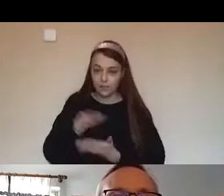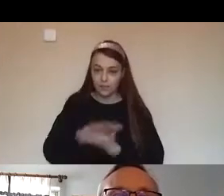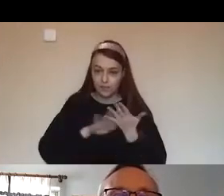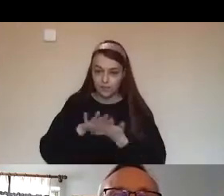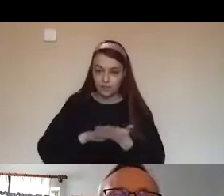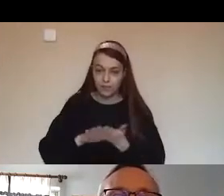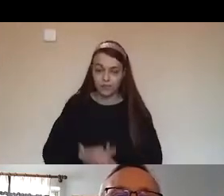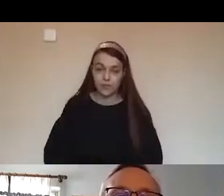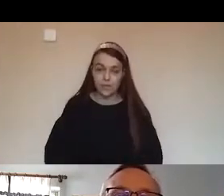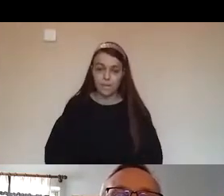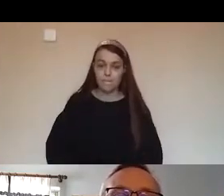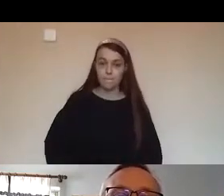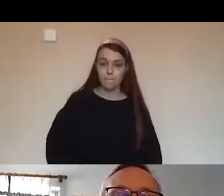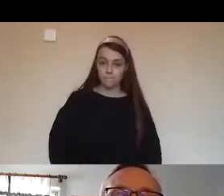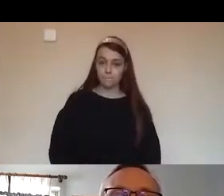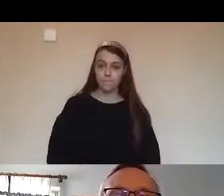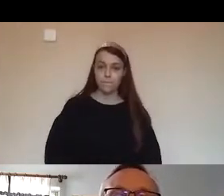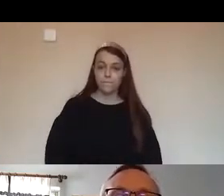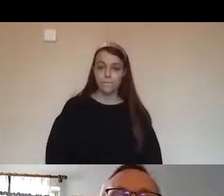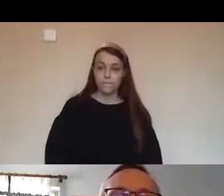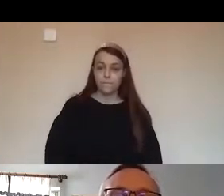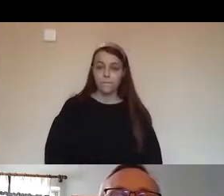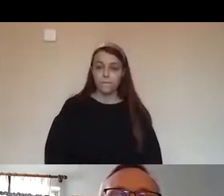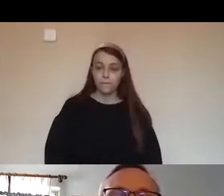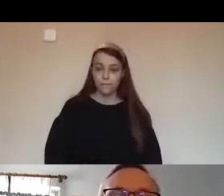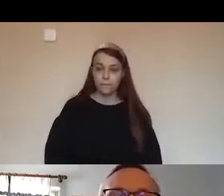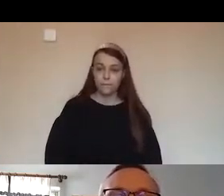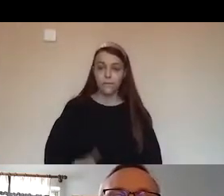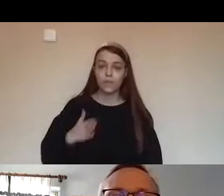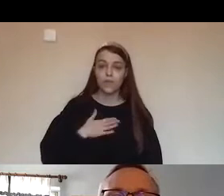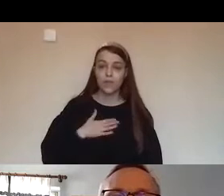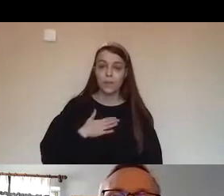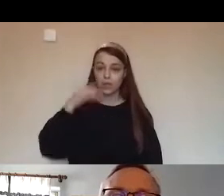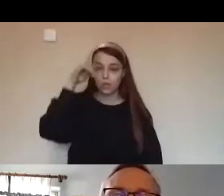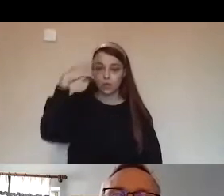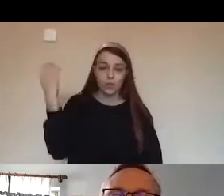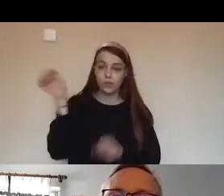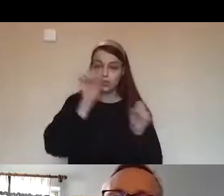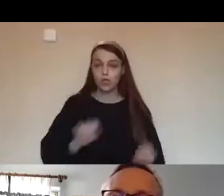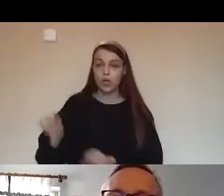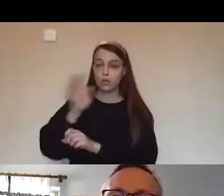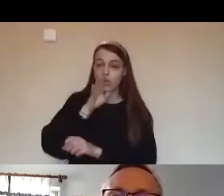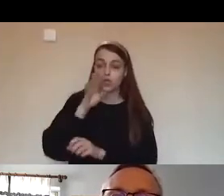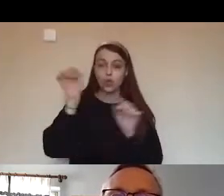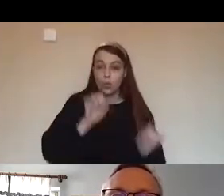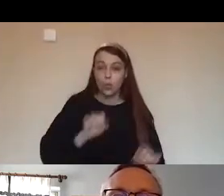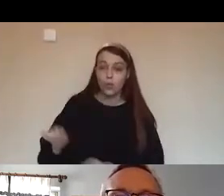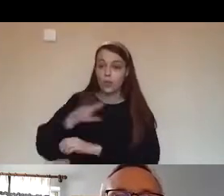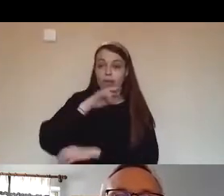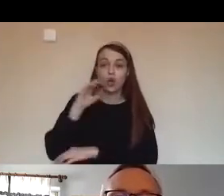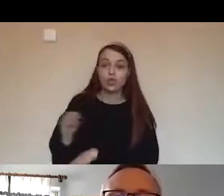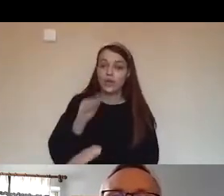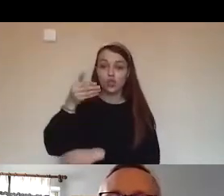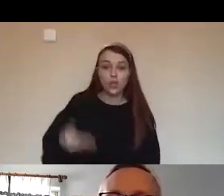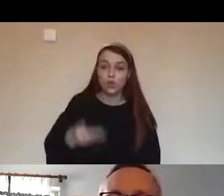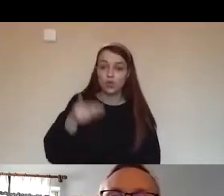Muy importante proteger nuestro patrimonio cultural, así que la conservación y la preservación son muy importantes para mantener la